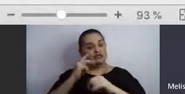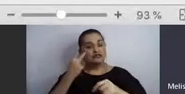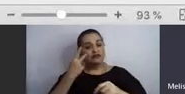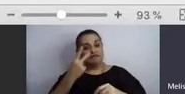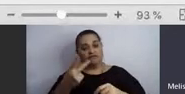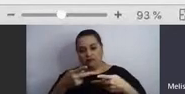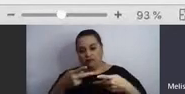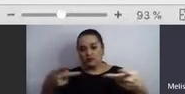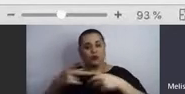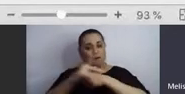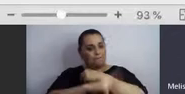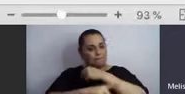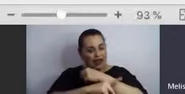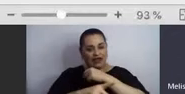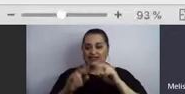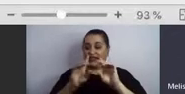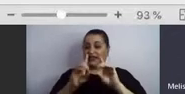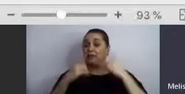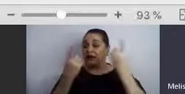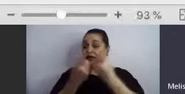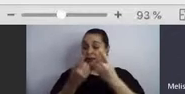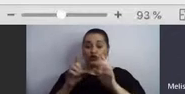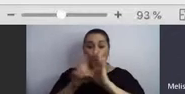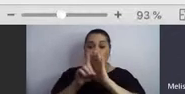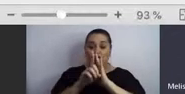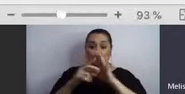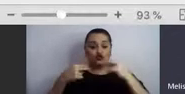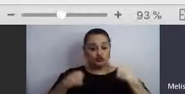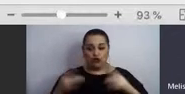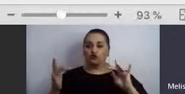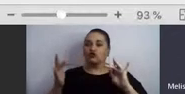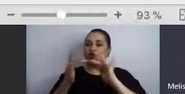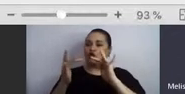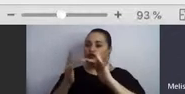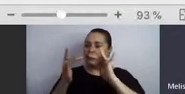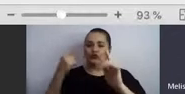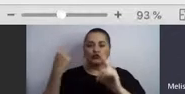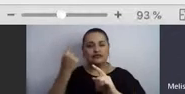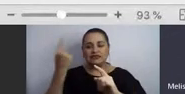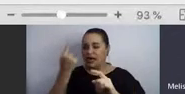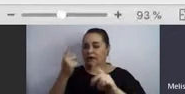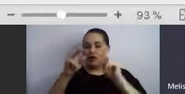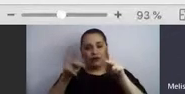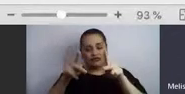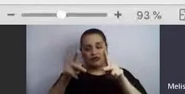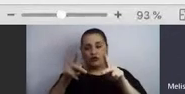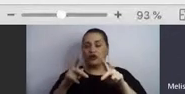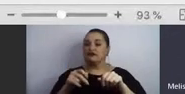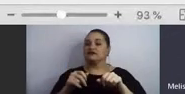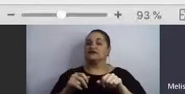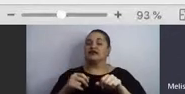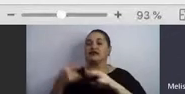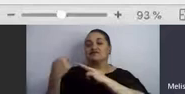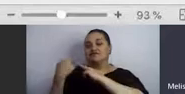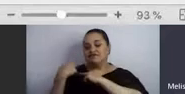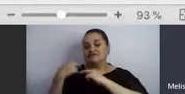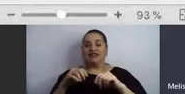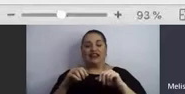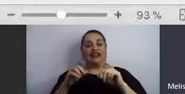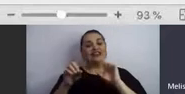Derechos Humanos, siempre estamos en contacto con la persona del Departamento de Derechos Sostenibles, también de Cancillería,